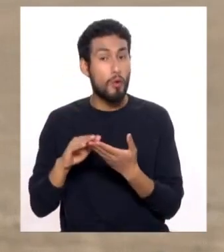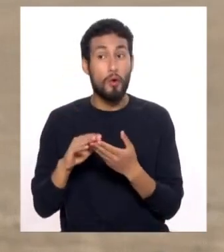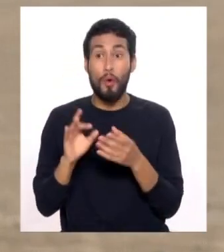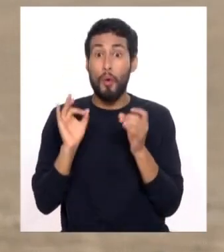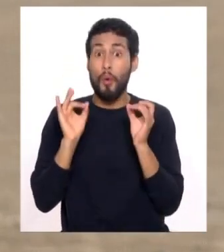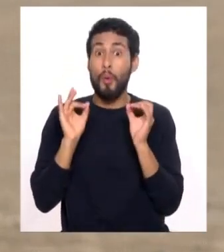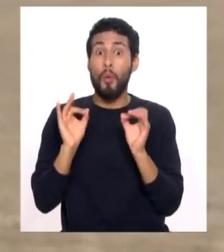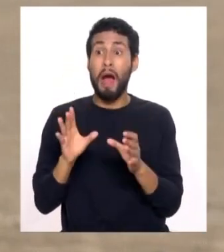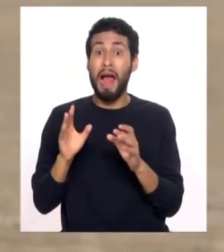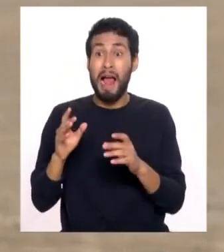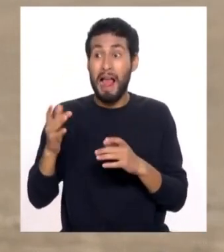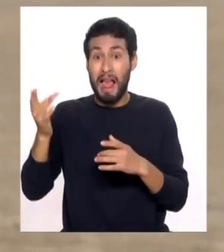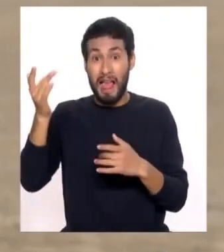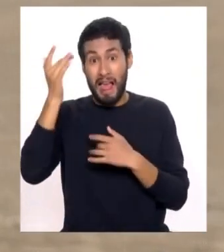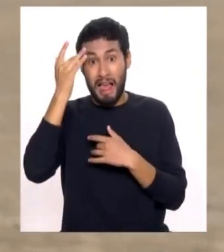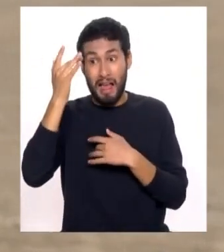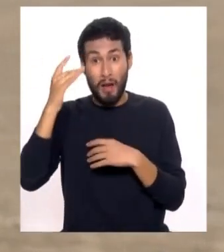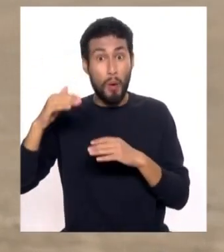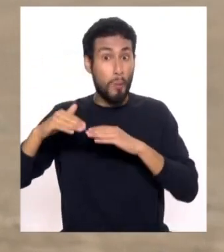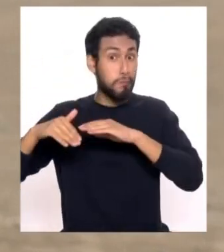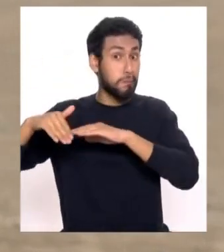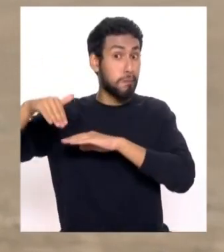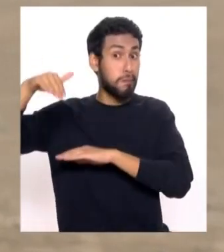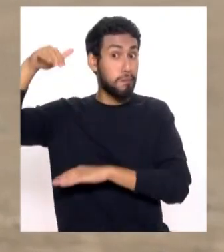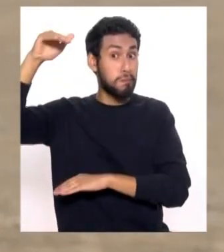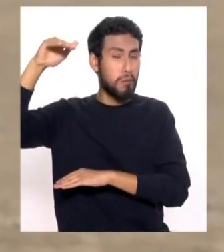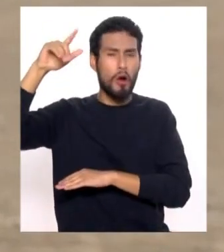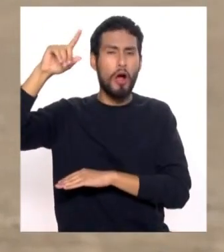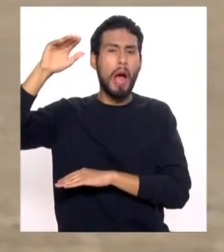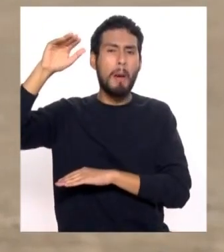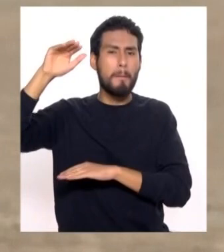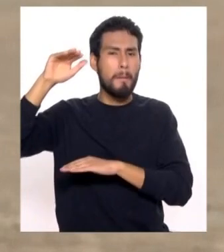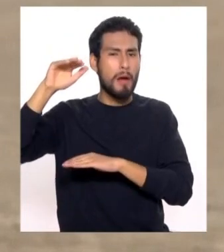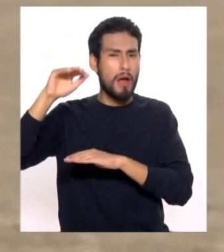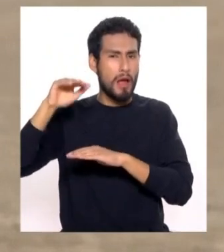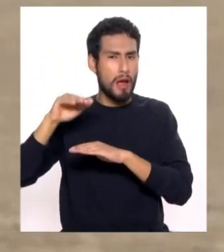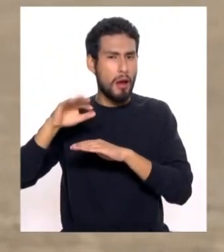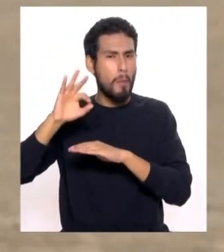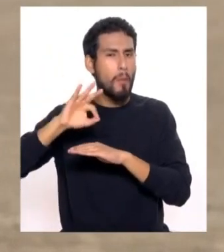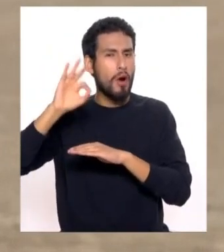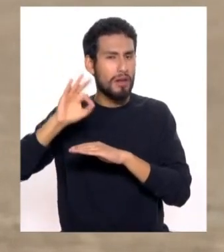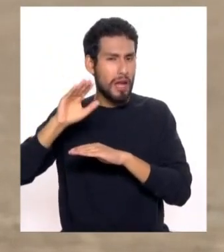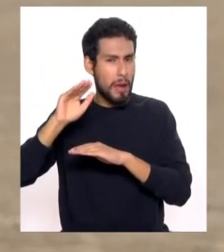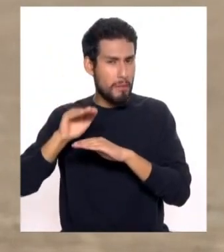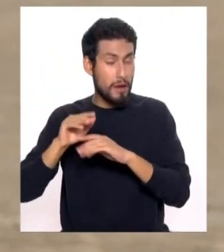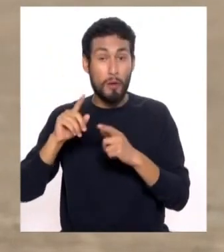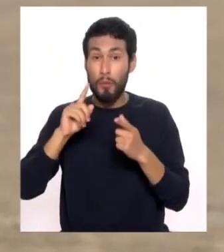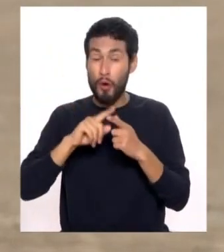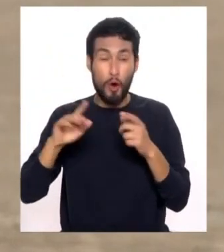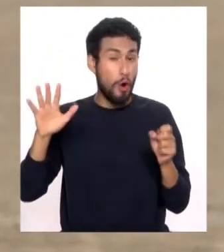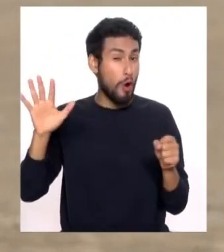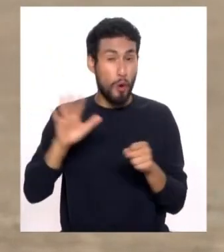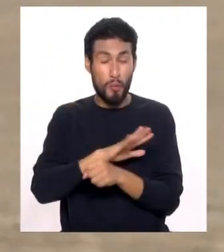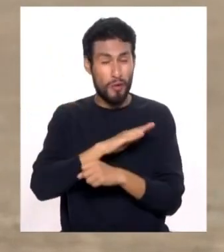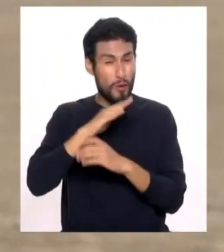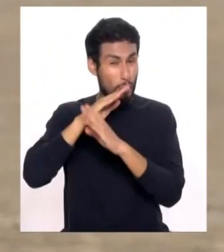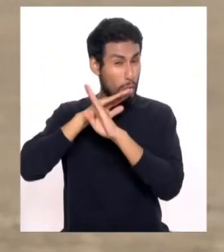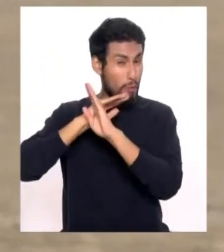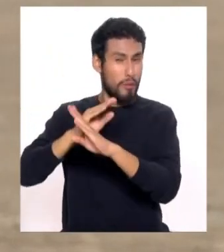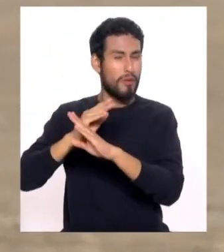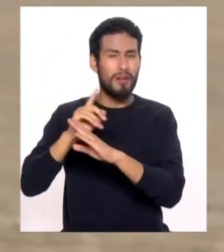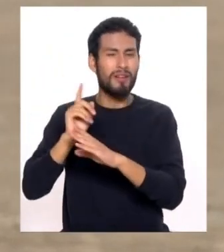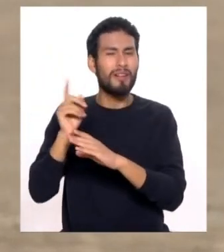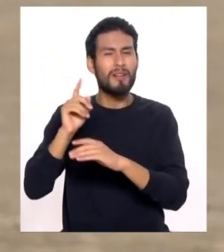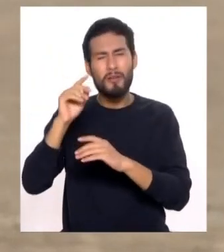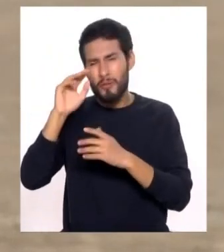las probabilidades de contraer una enfermedad, de contraer una infección. Si bien es cierto, no existe al 100%,